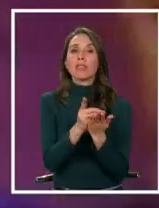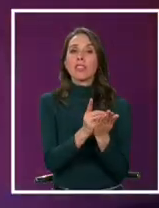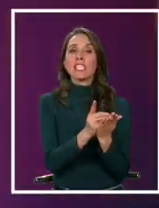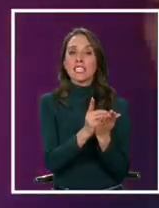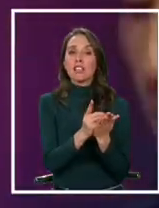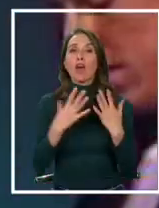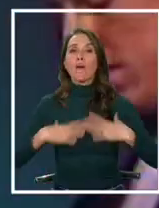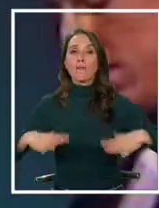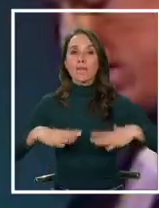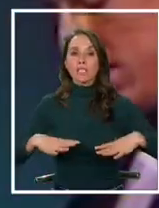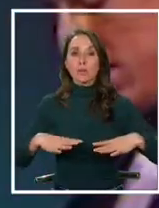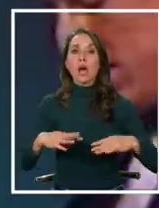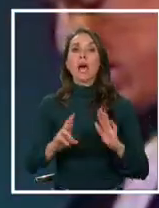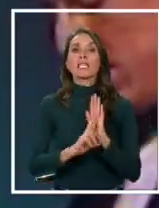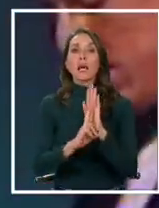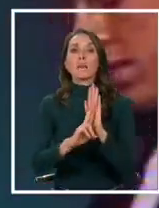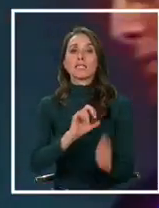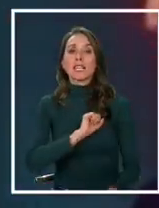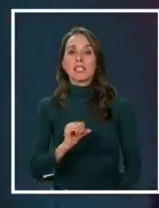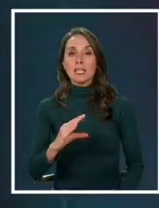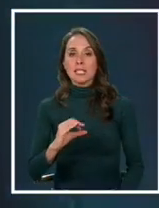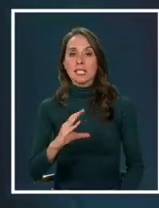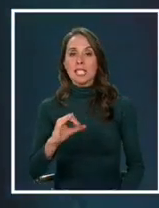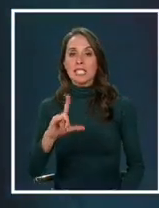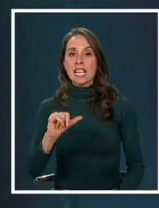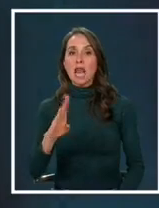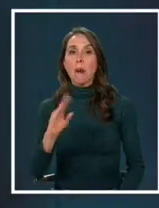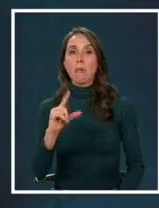representante de Santiago Cecilia